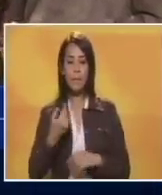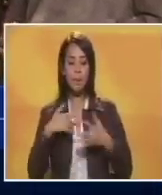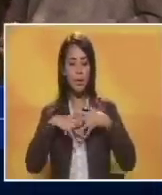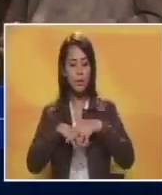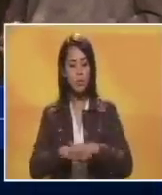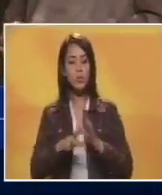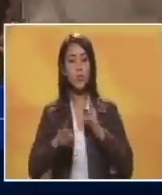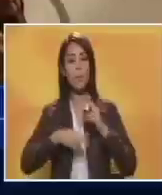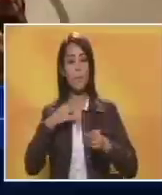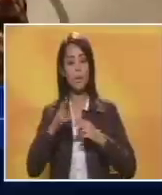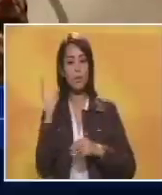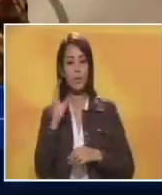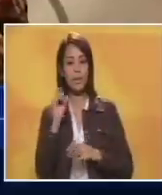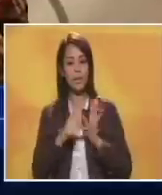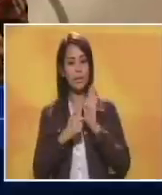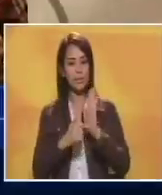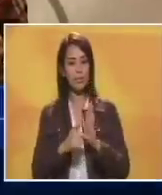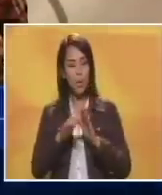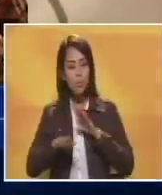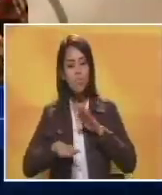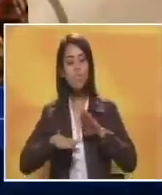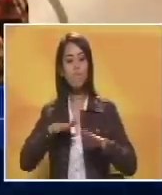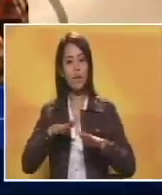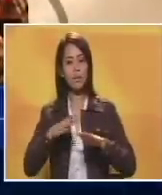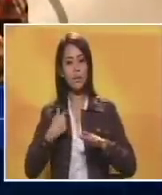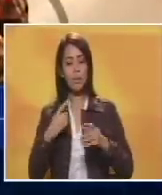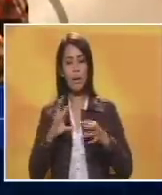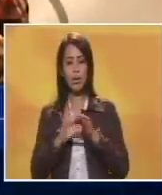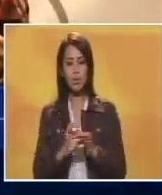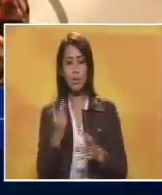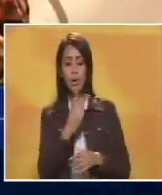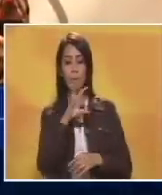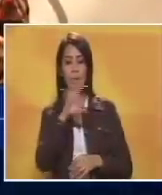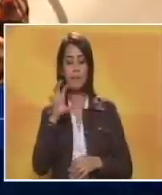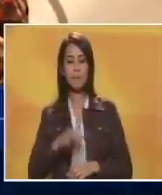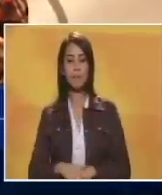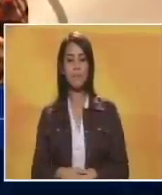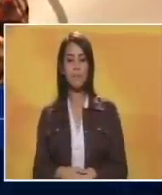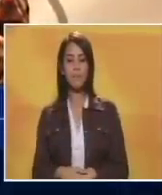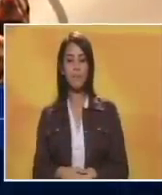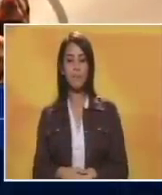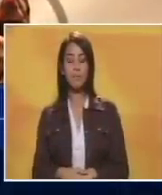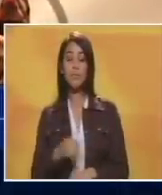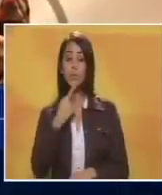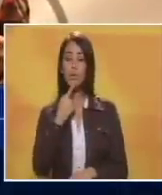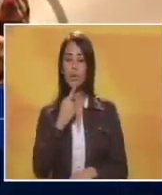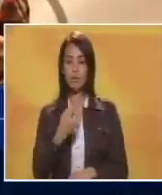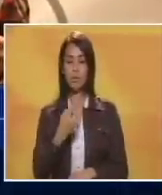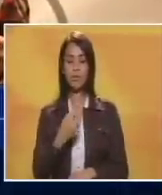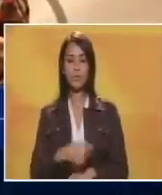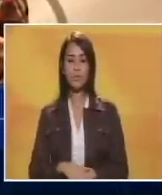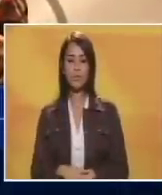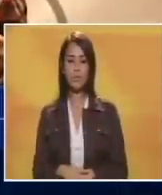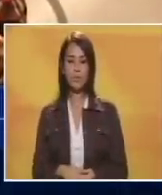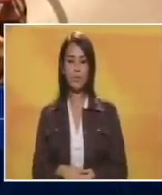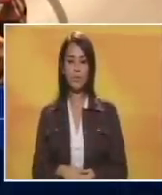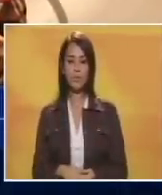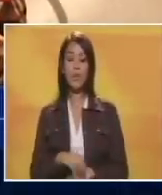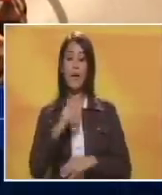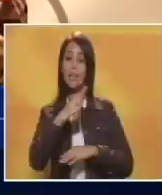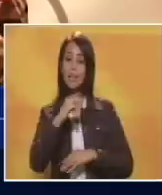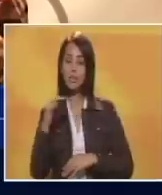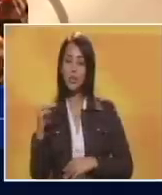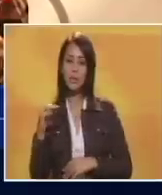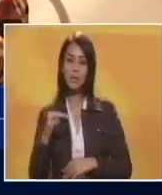del Metro de Caracas representa un paso para la unión de las naciones. En una expresión que decimos en